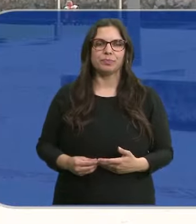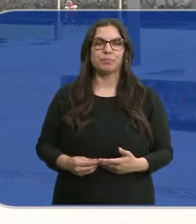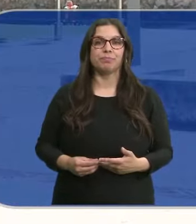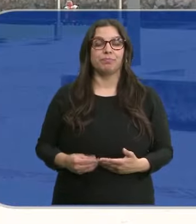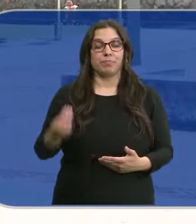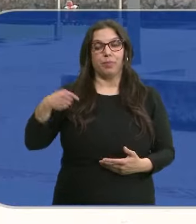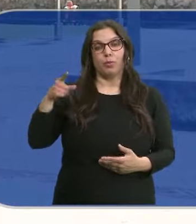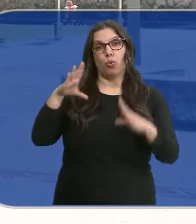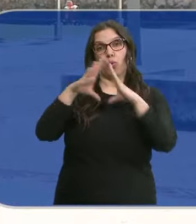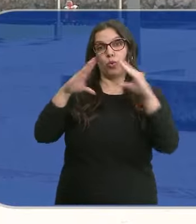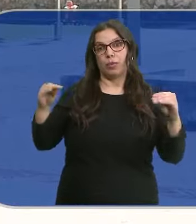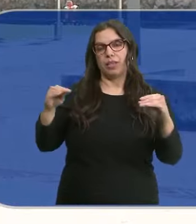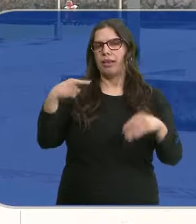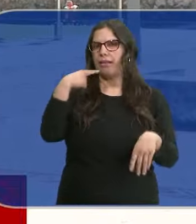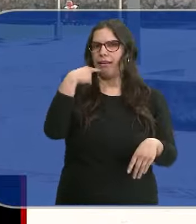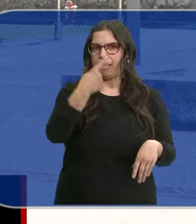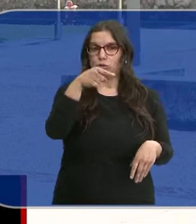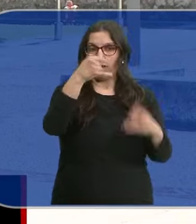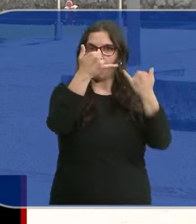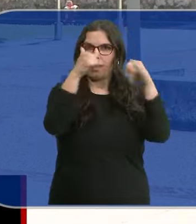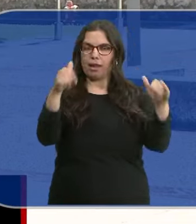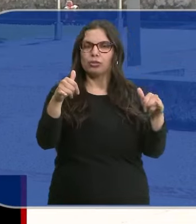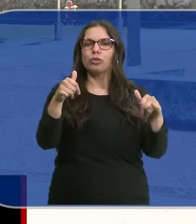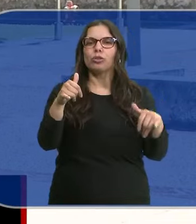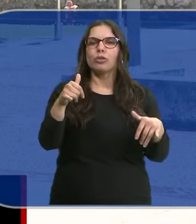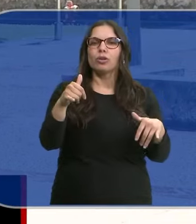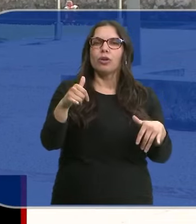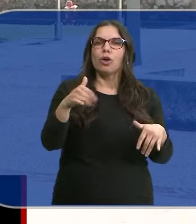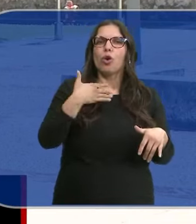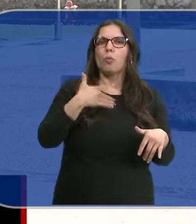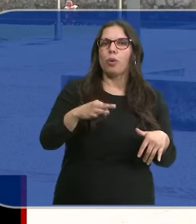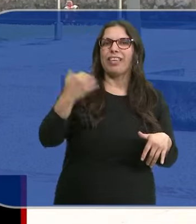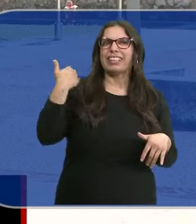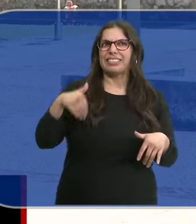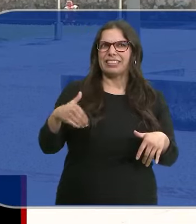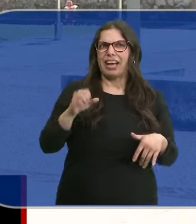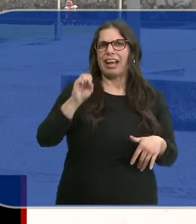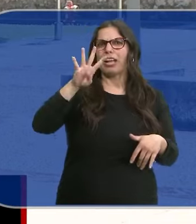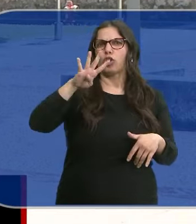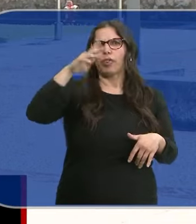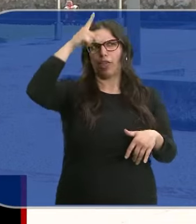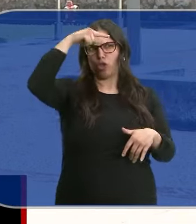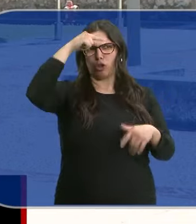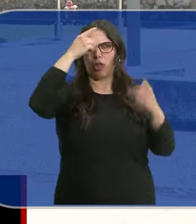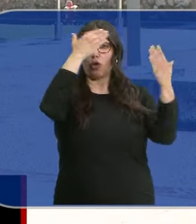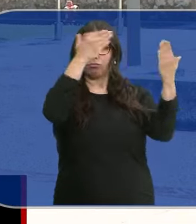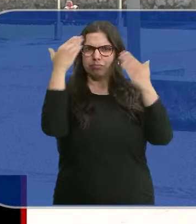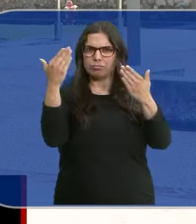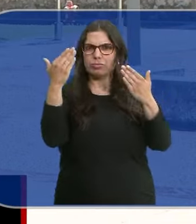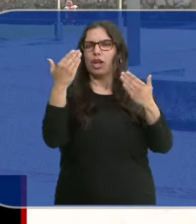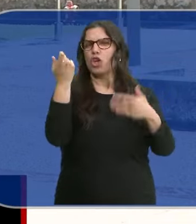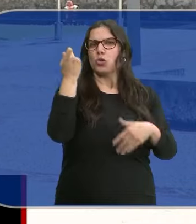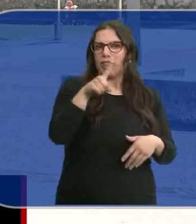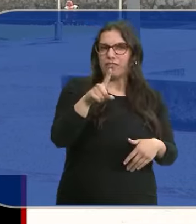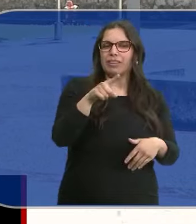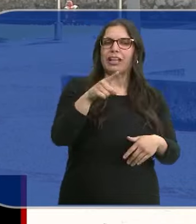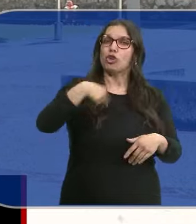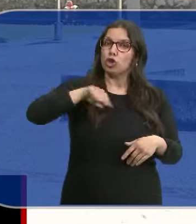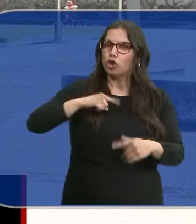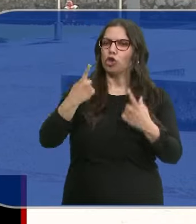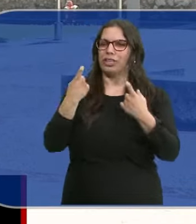La propia universidad le ha dicho en ese acto que quizá no necesite el que es ya su 14º doctorado honoris causa, pero que la UBU sí lo